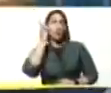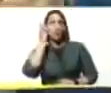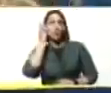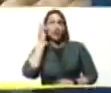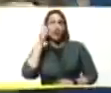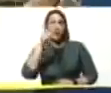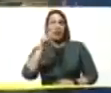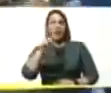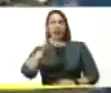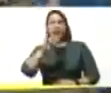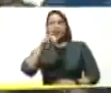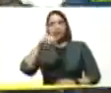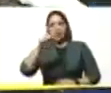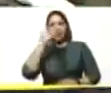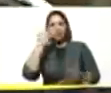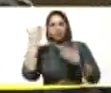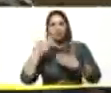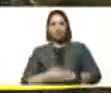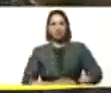querida camarada.